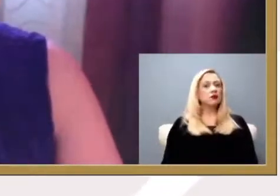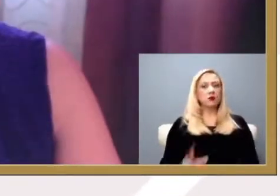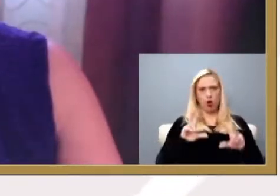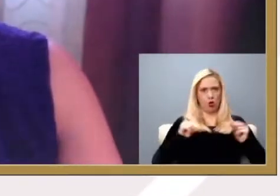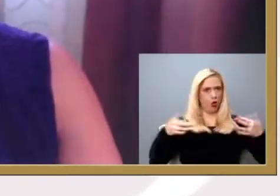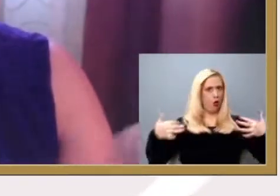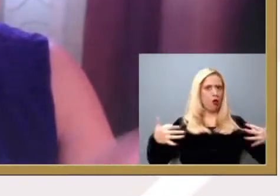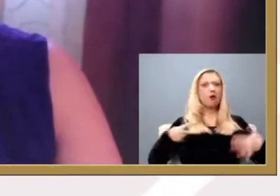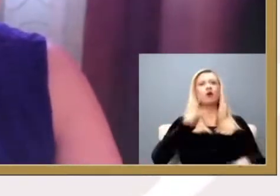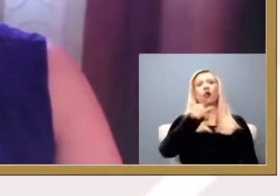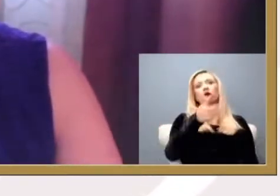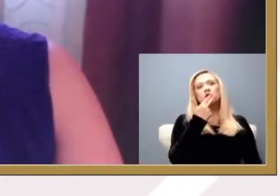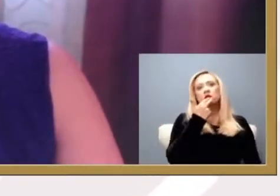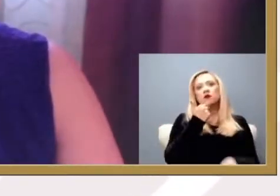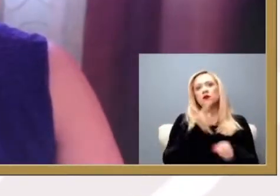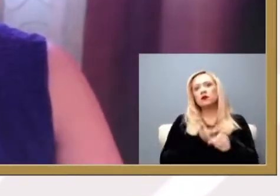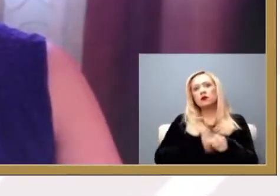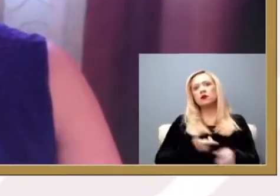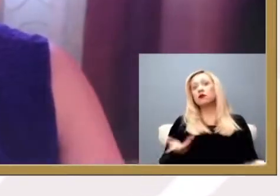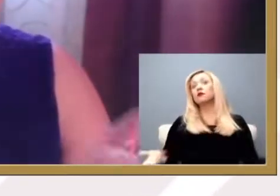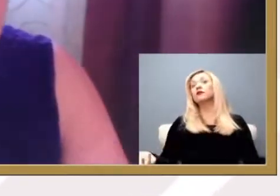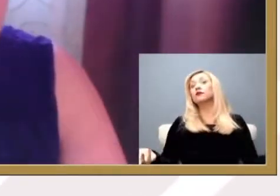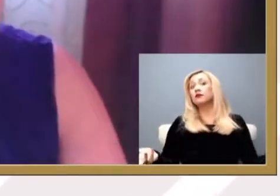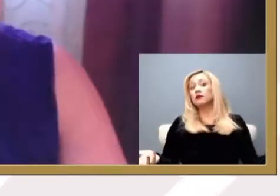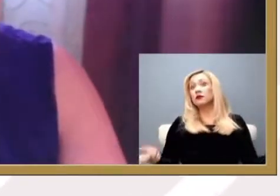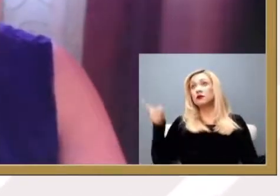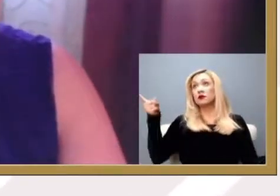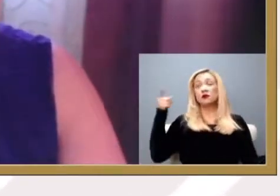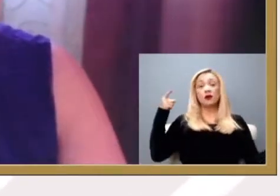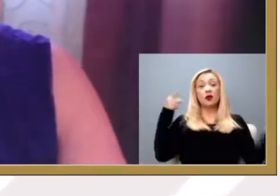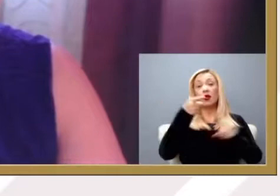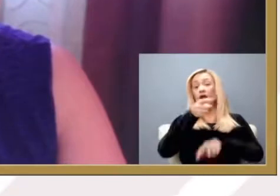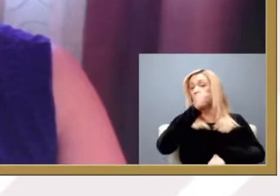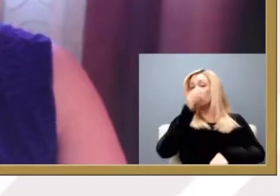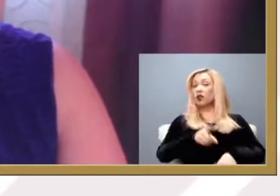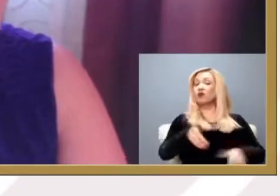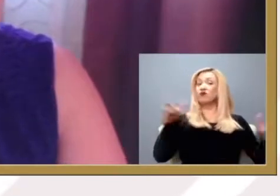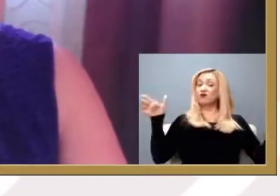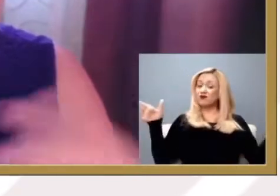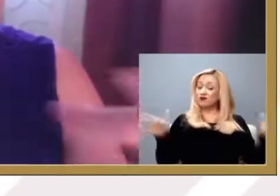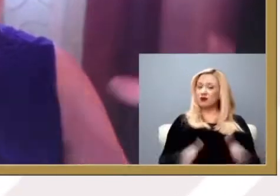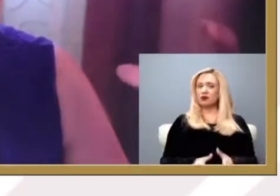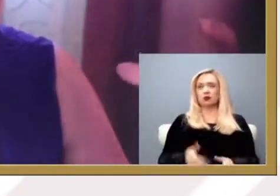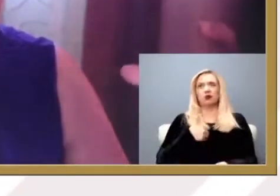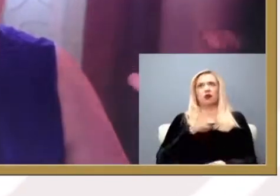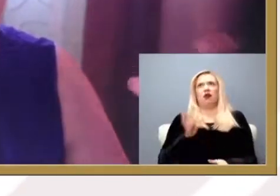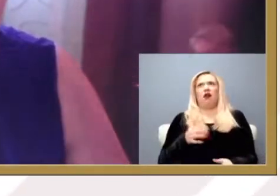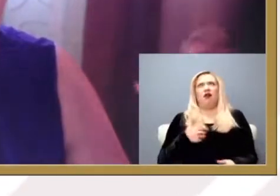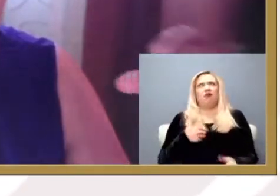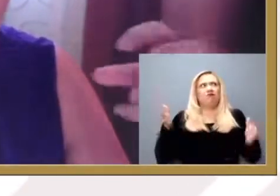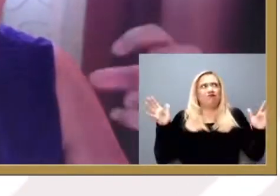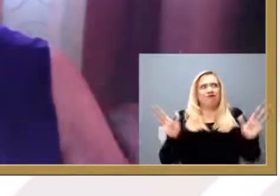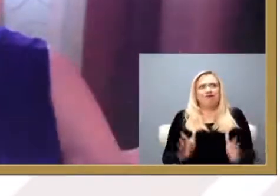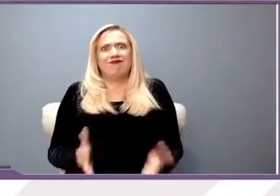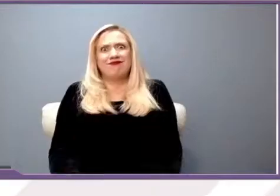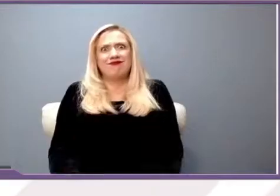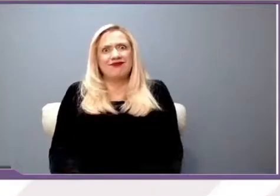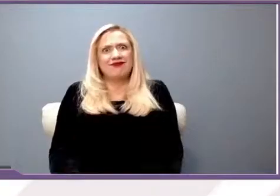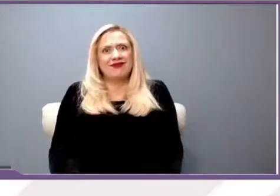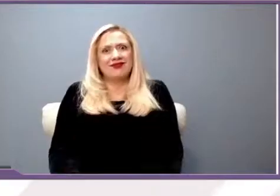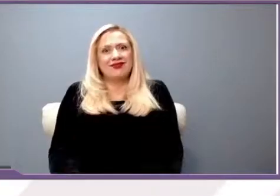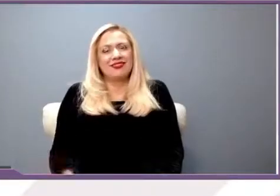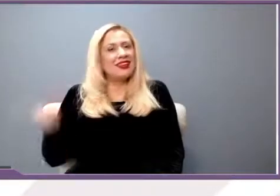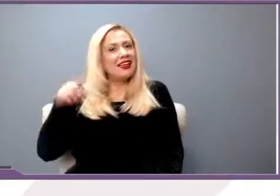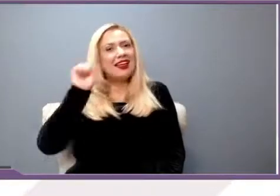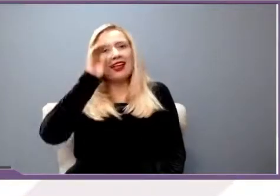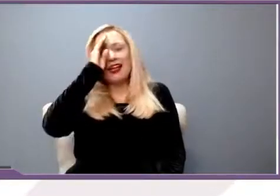que bajar de peso es una de las síntomas de la diabetes. Entonces, estos tipos de prejuicios, este